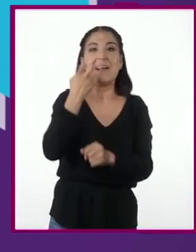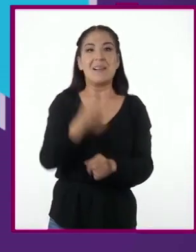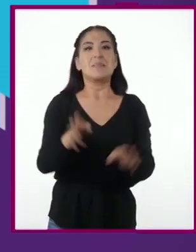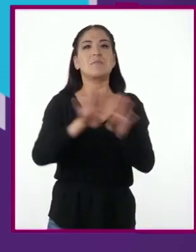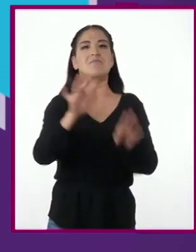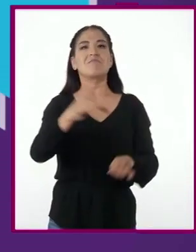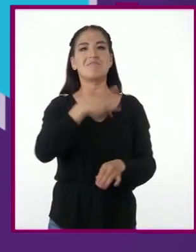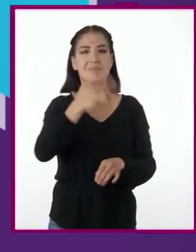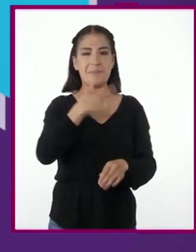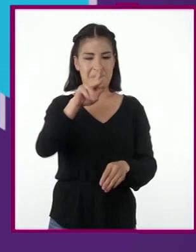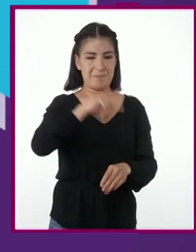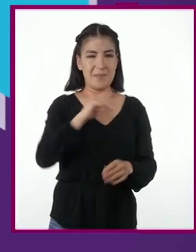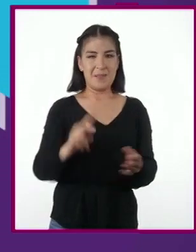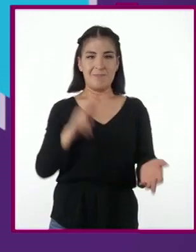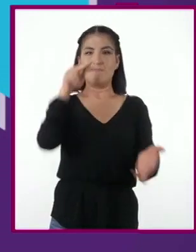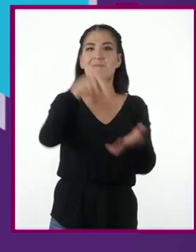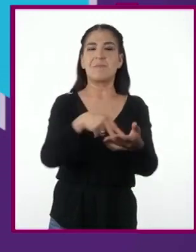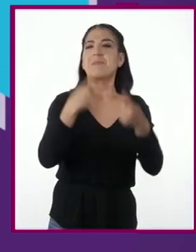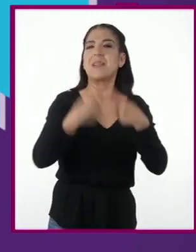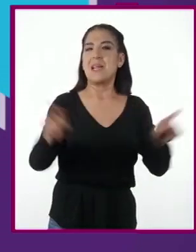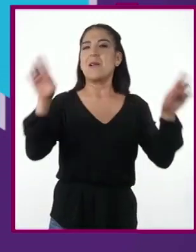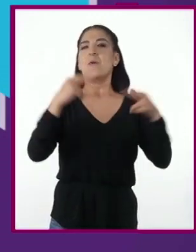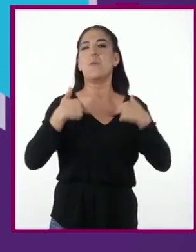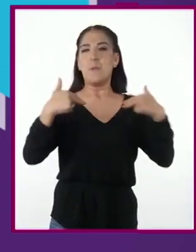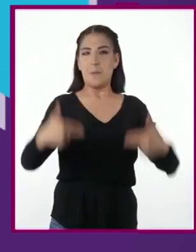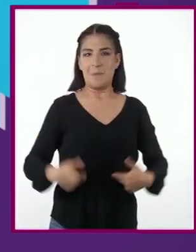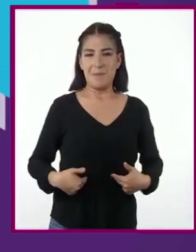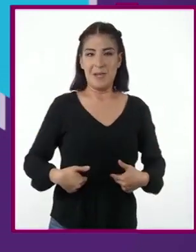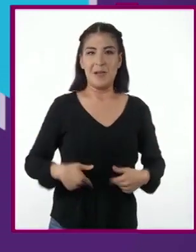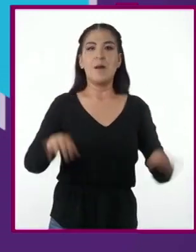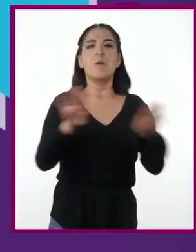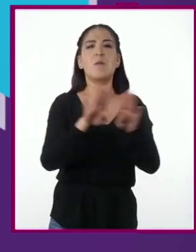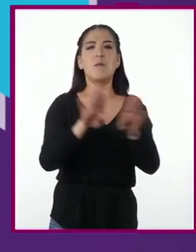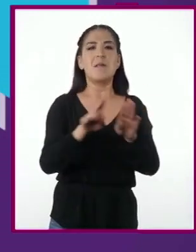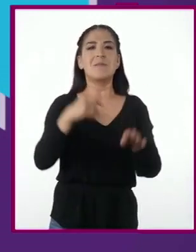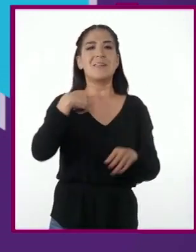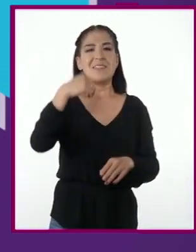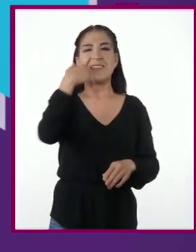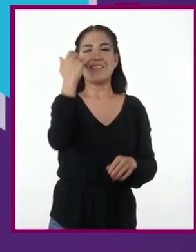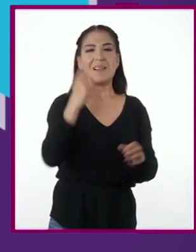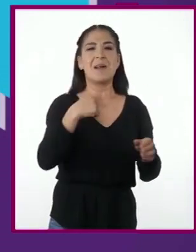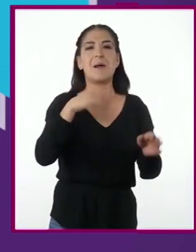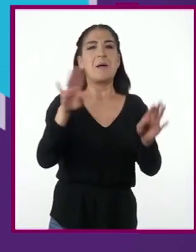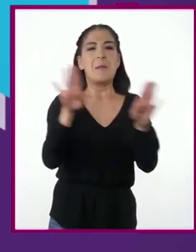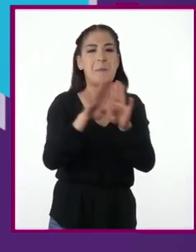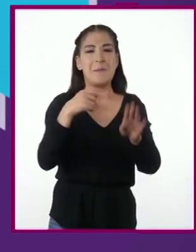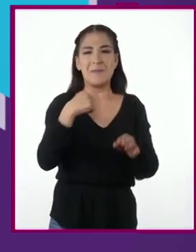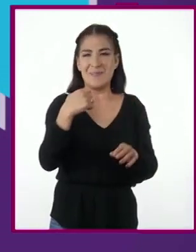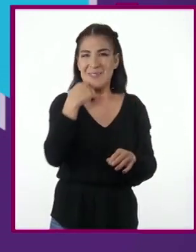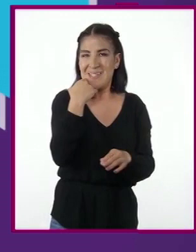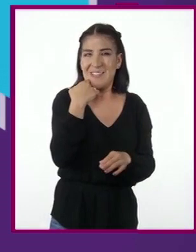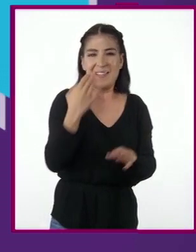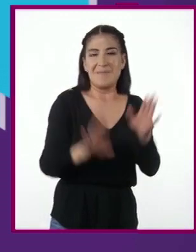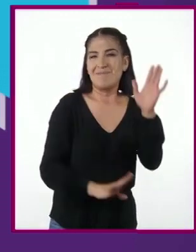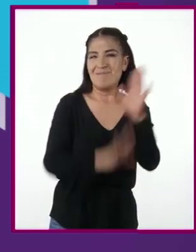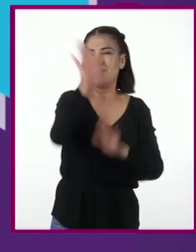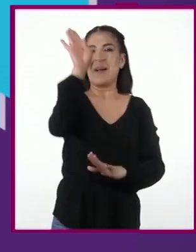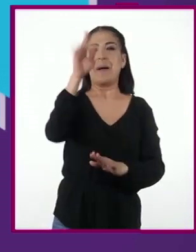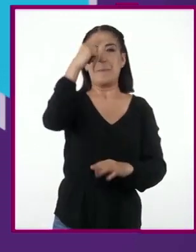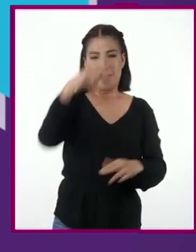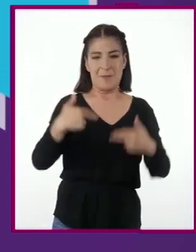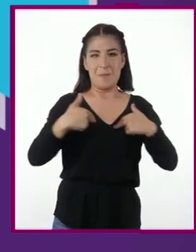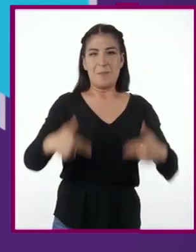para introducir lo humano, en un intento de salir de la impotencia en que el ser humano se